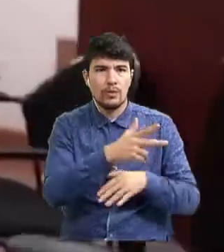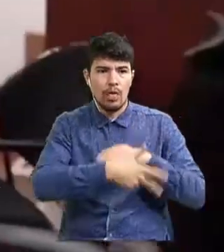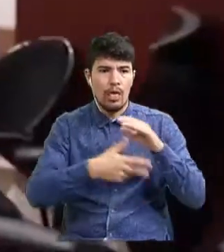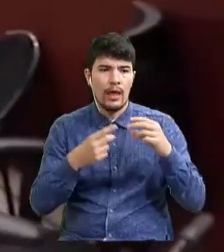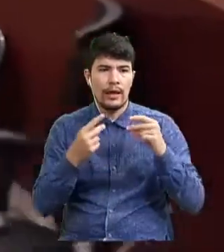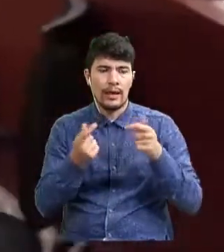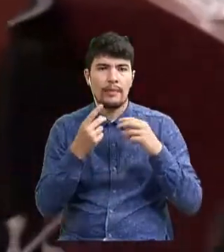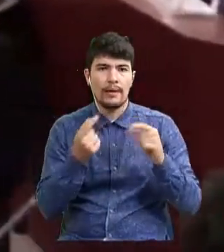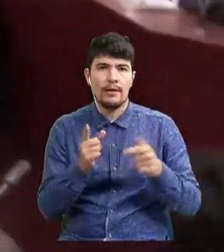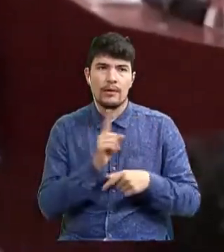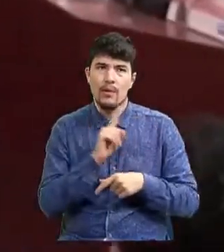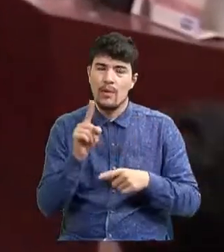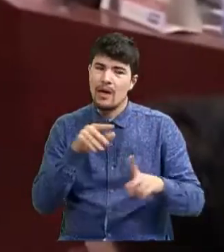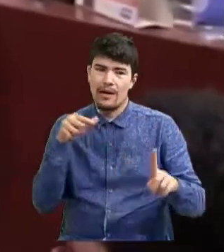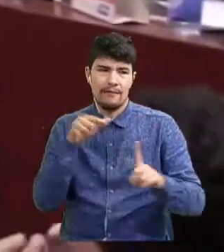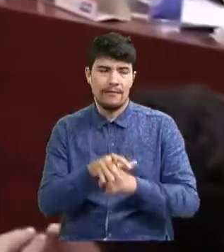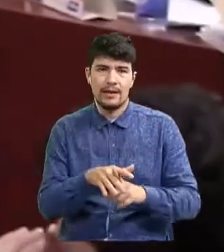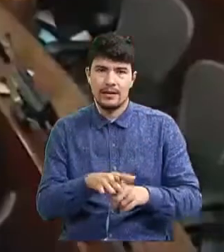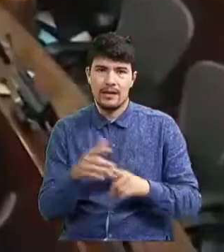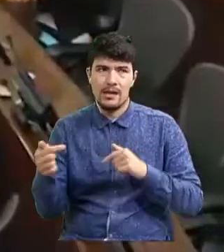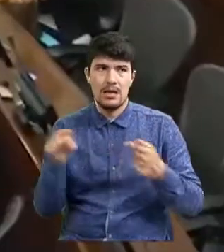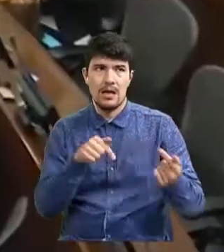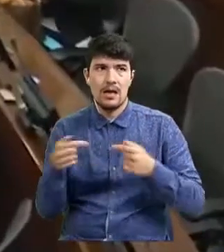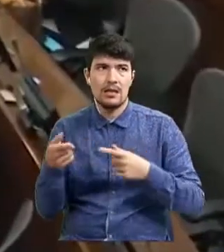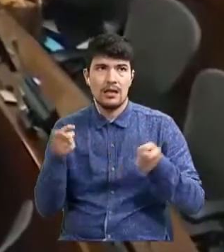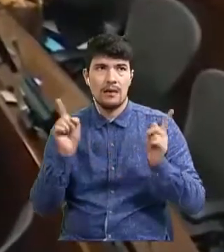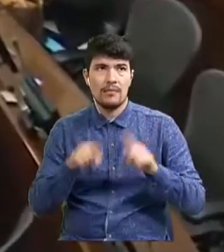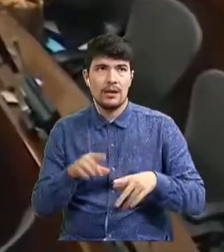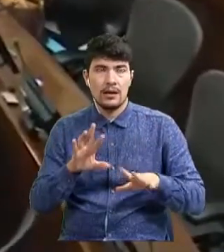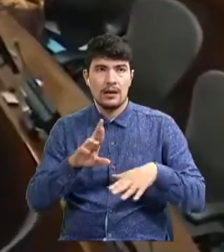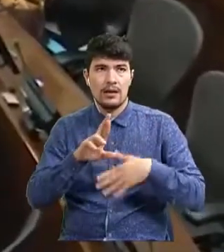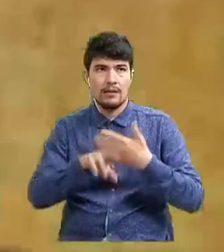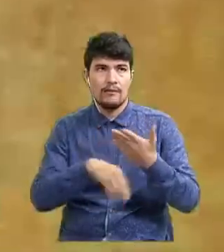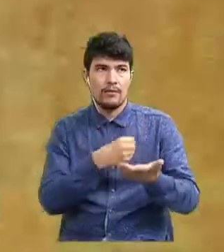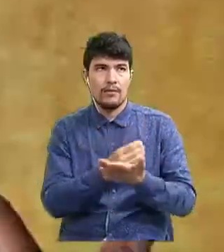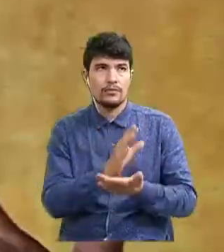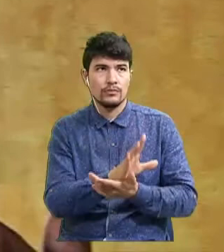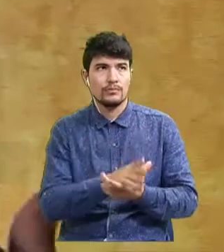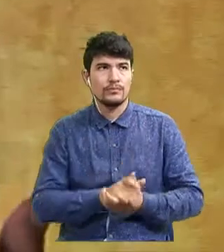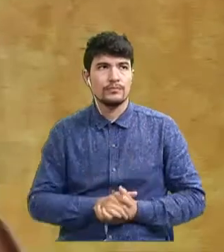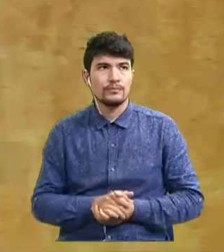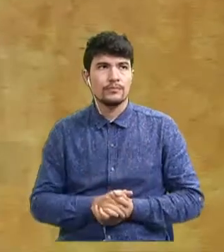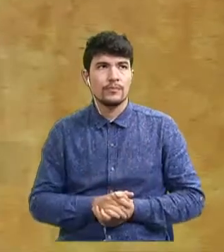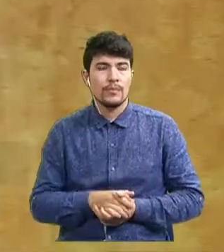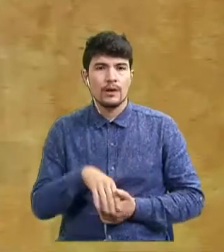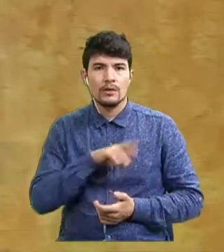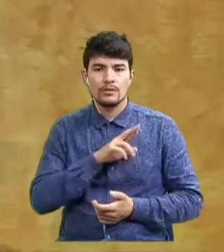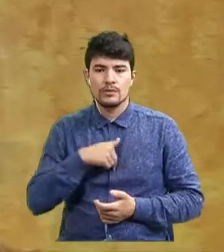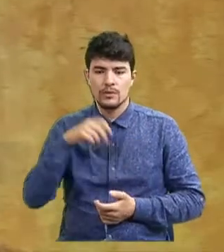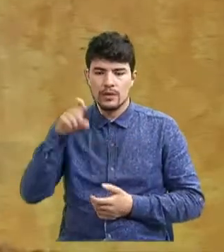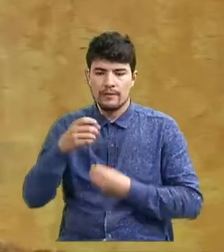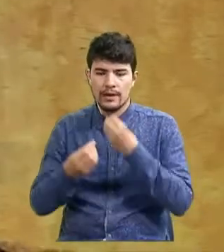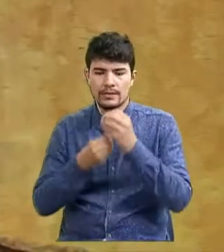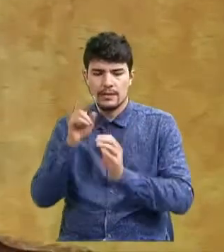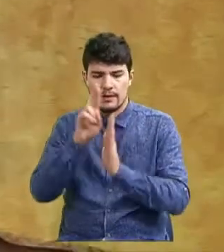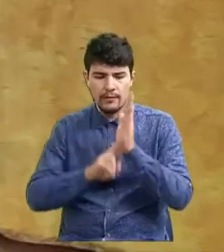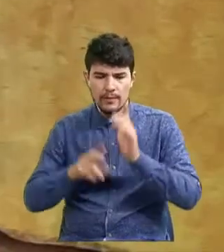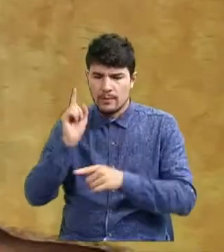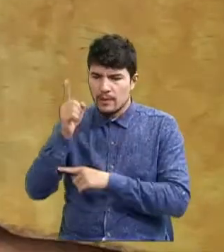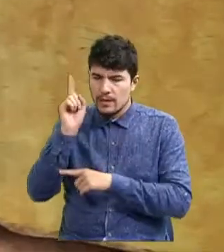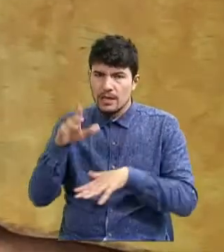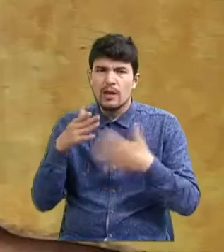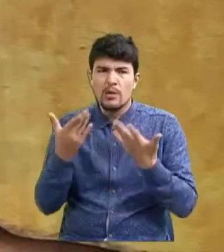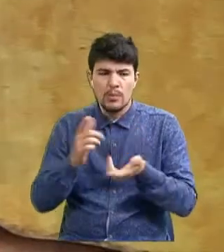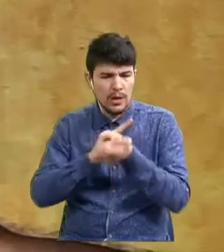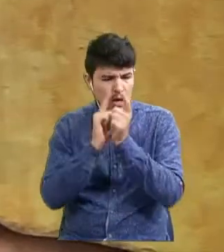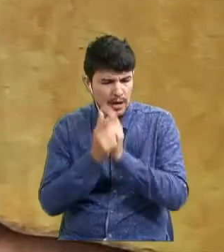rápidas que terminarán afectando la sana discusión y la esencia de la reforma. Hay que hacer una reforma política como debe ser, en el transcurso